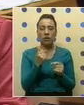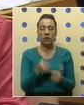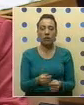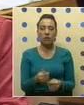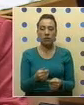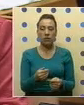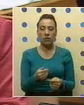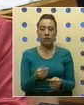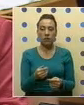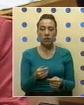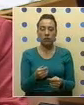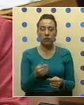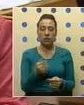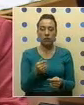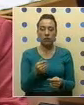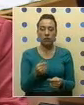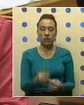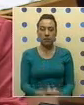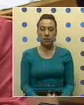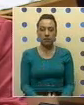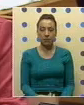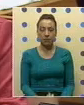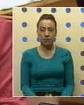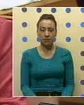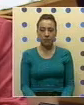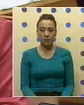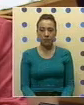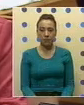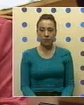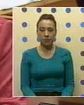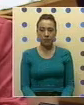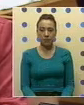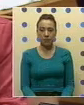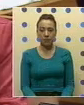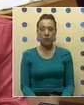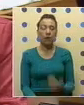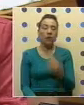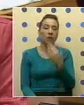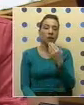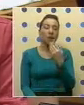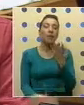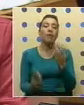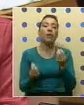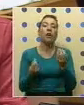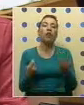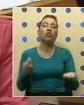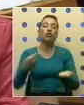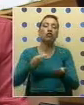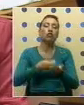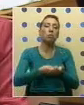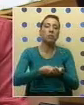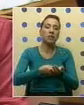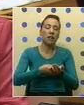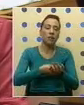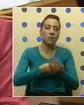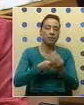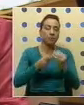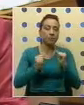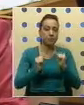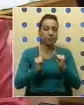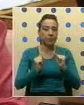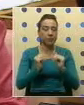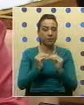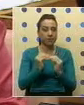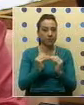tiene puntos que son bien, que es con respecto al subsidio que puede ser decreciente de acuerdo